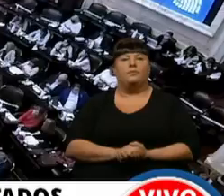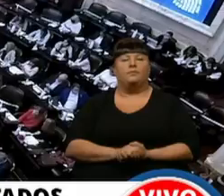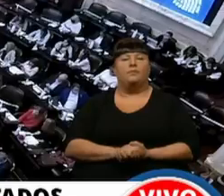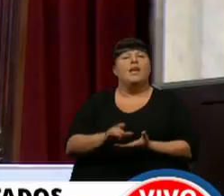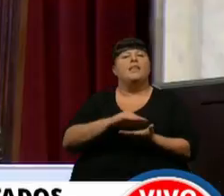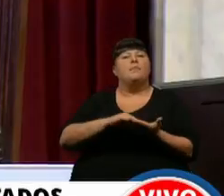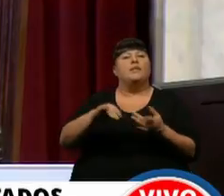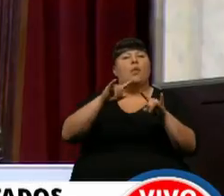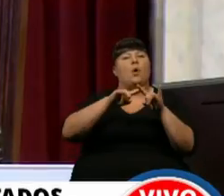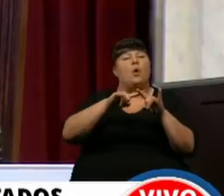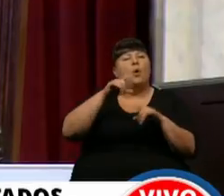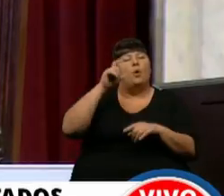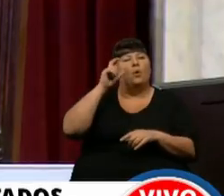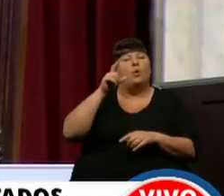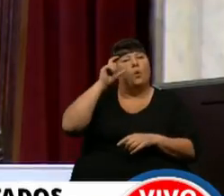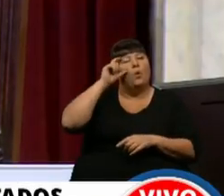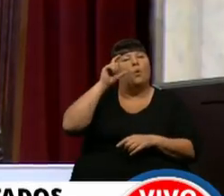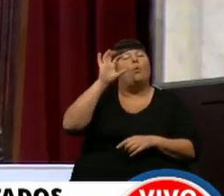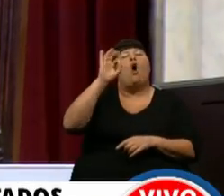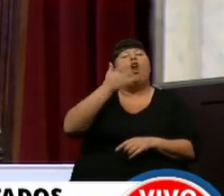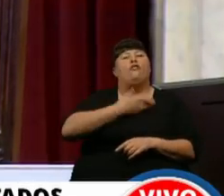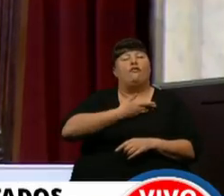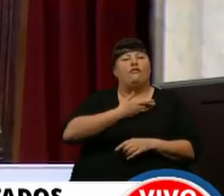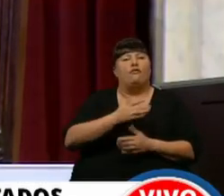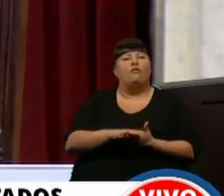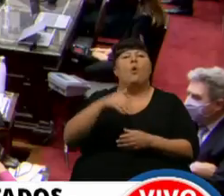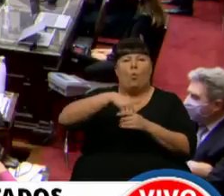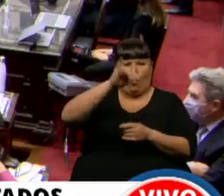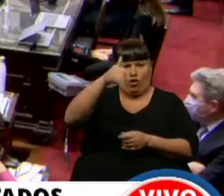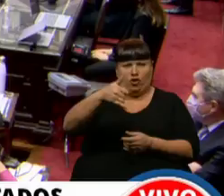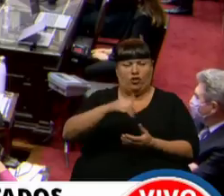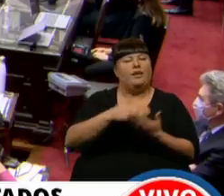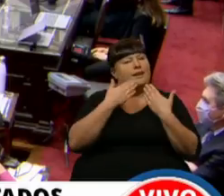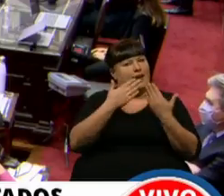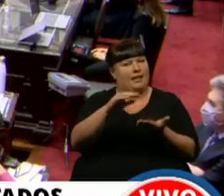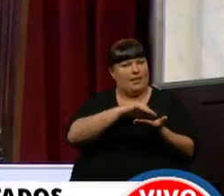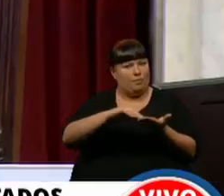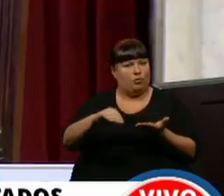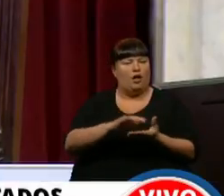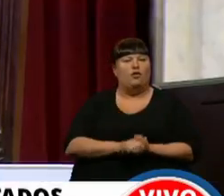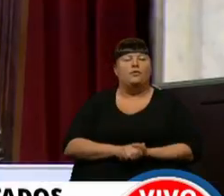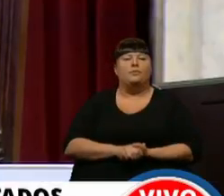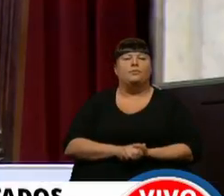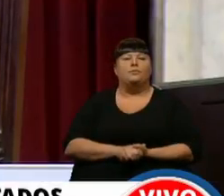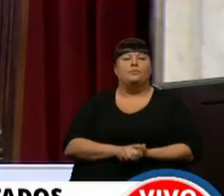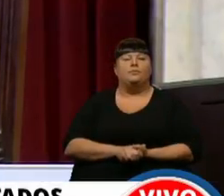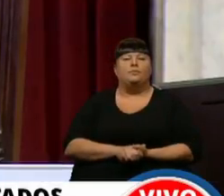diputado aguayo dice que el wolves positivo por ciento gracias diputados wolf